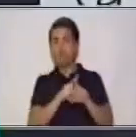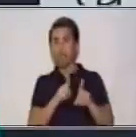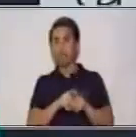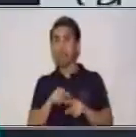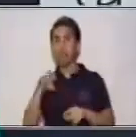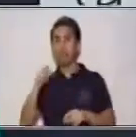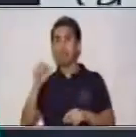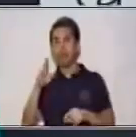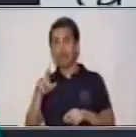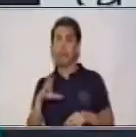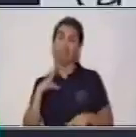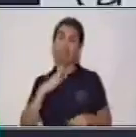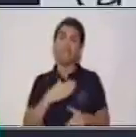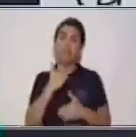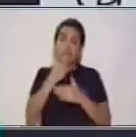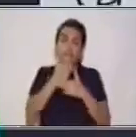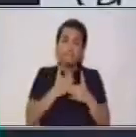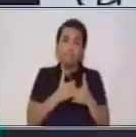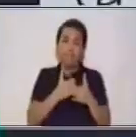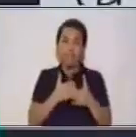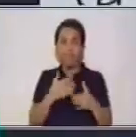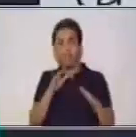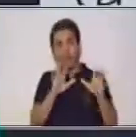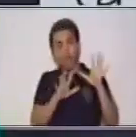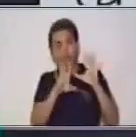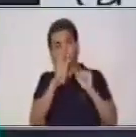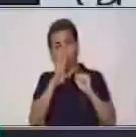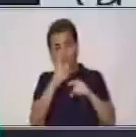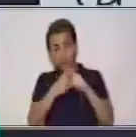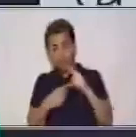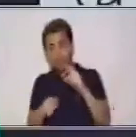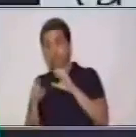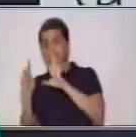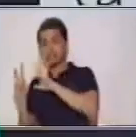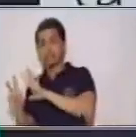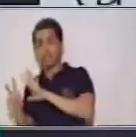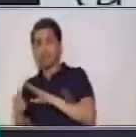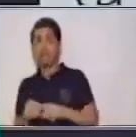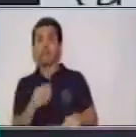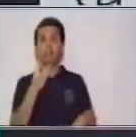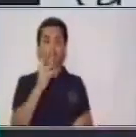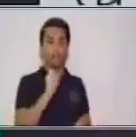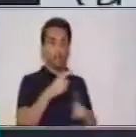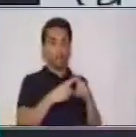tienen mitad. Mitad de 14 es 7, mitad de 30,